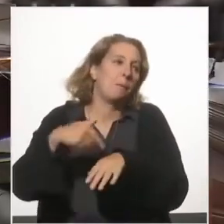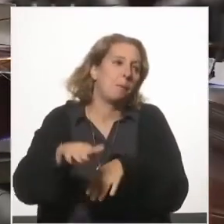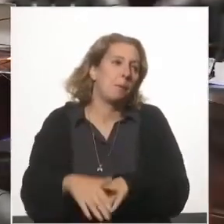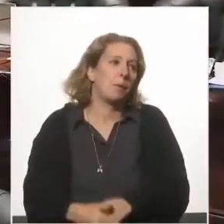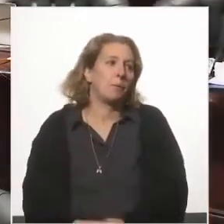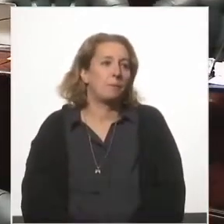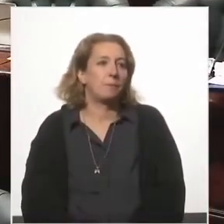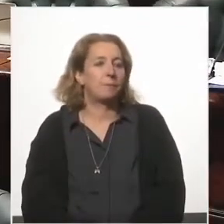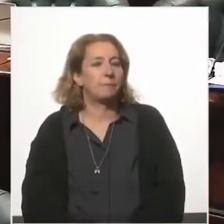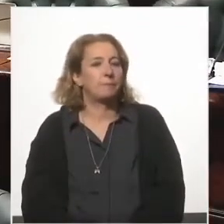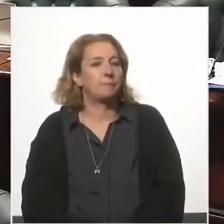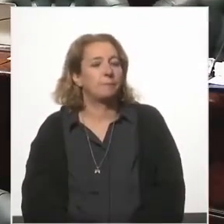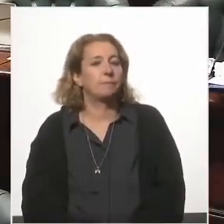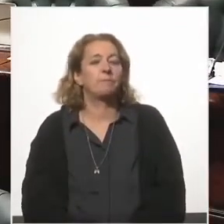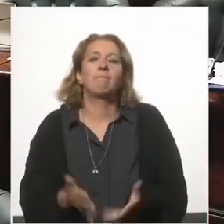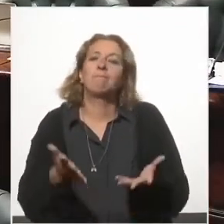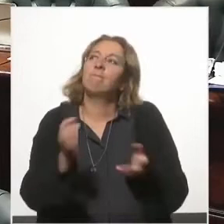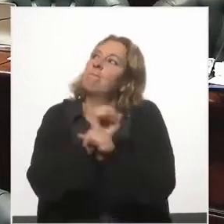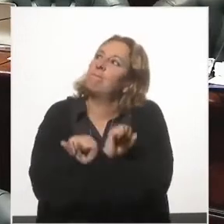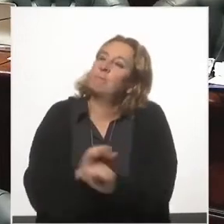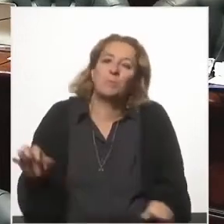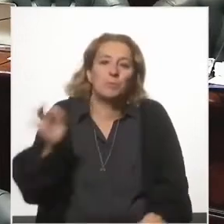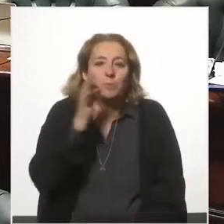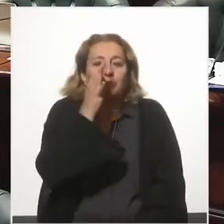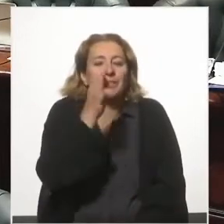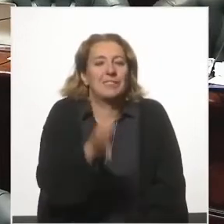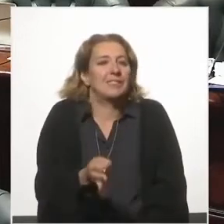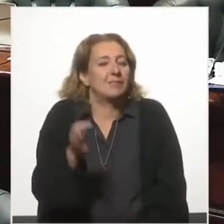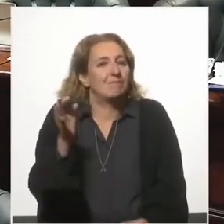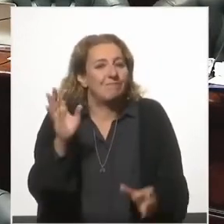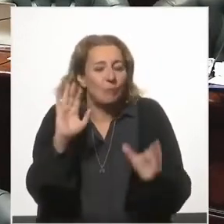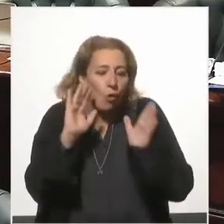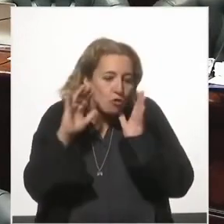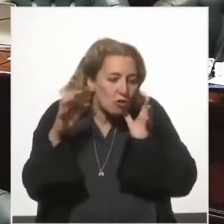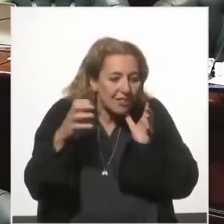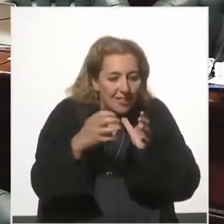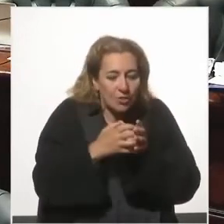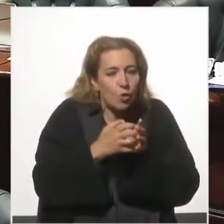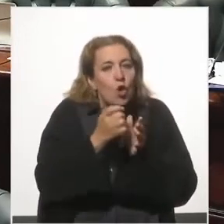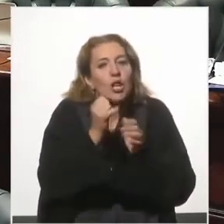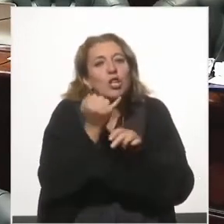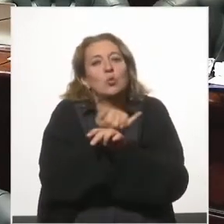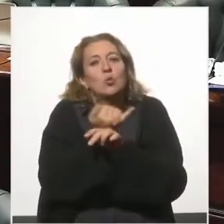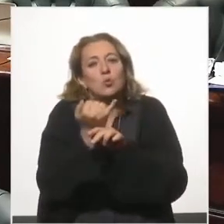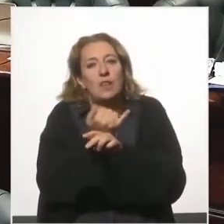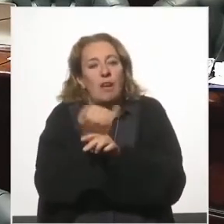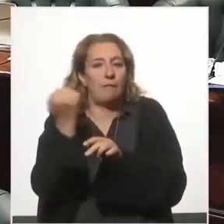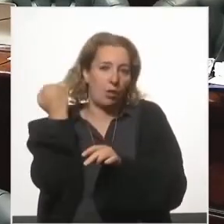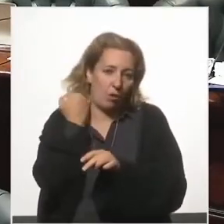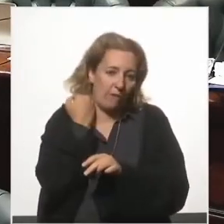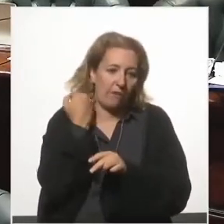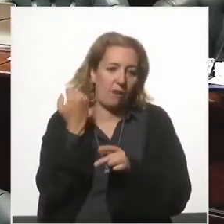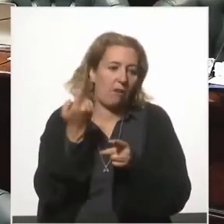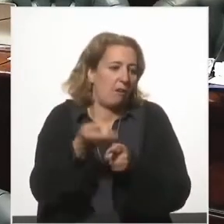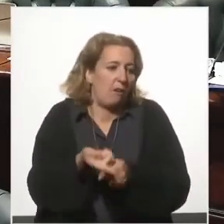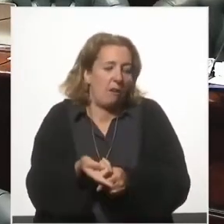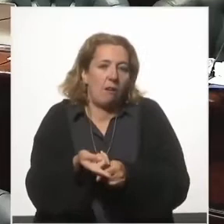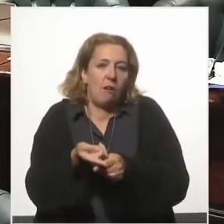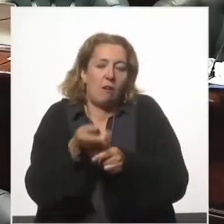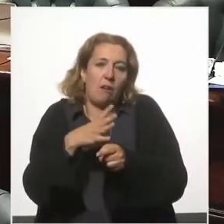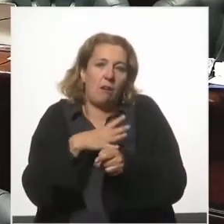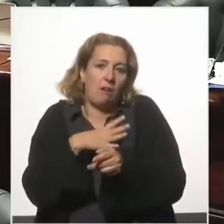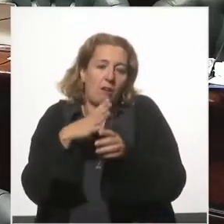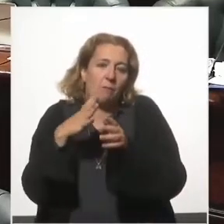¿Qué podemos decir de la concentración de la industria frigorífica? Hemos permitido que se concentre la industria frigorífica en